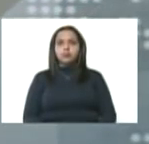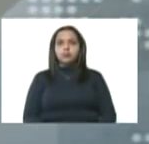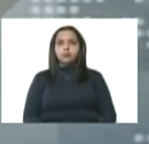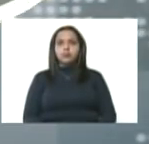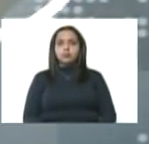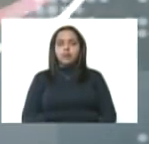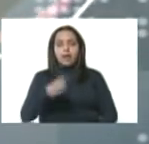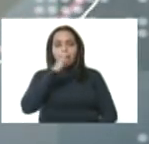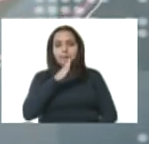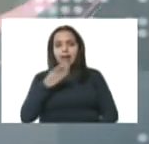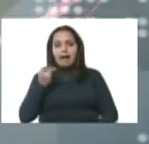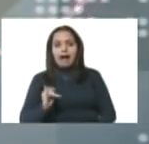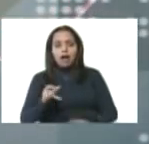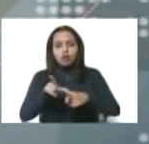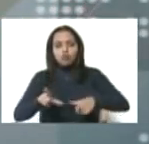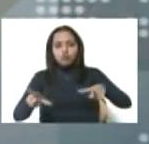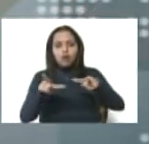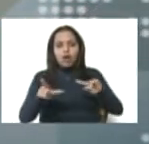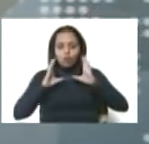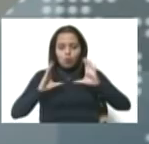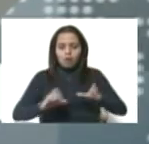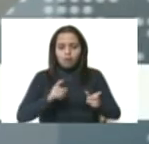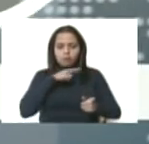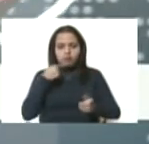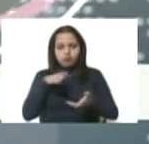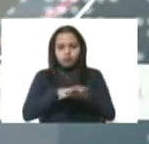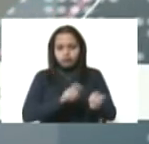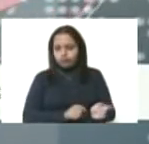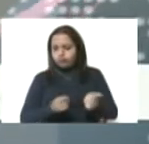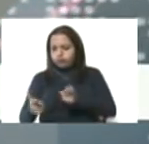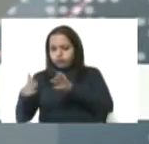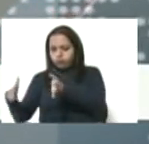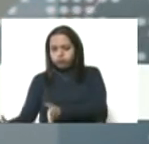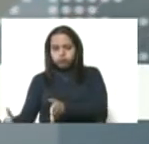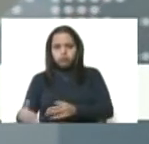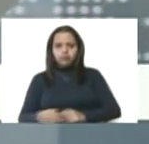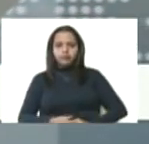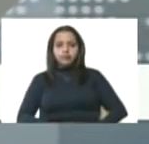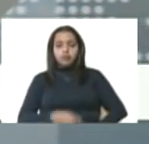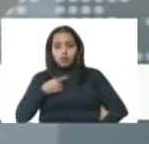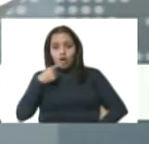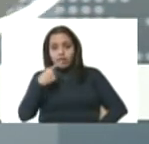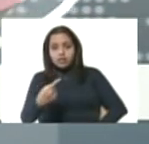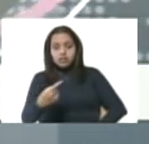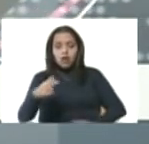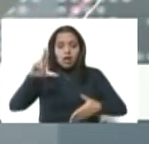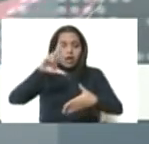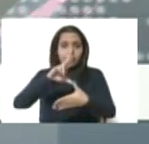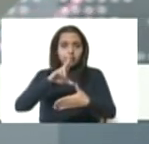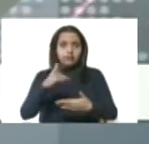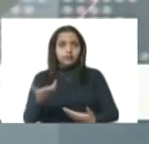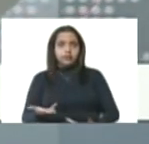se han habilitado tristemente para este hermano pueblo. Luego dice América Latina,